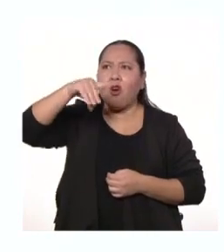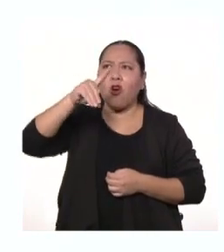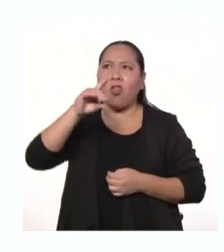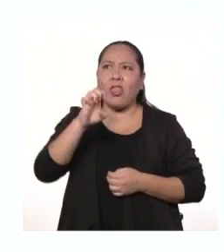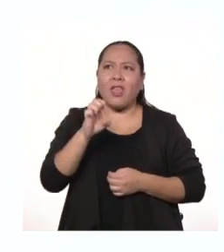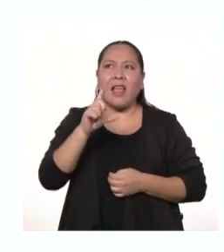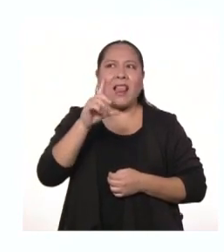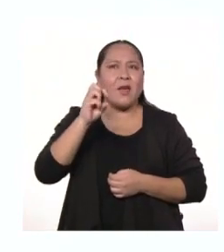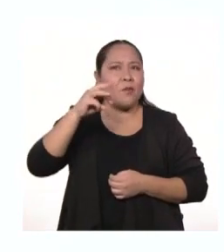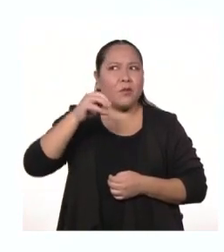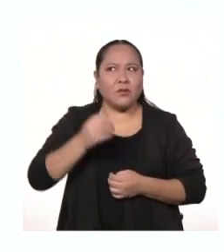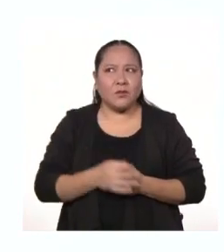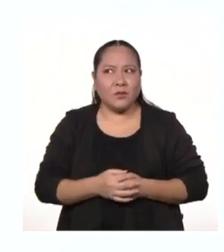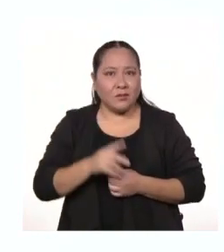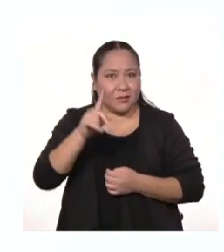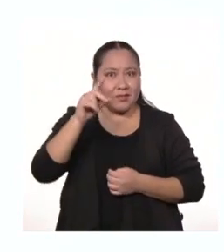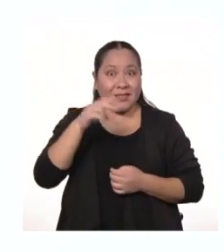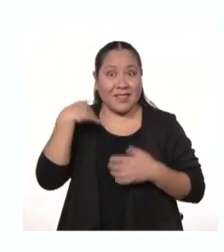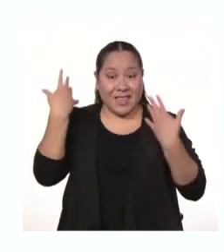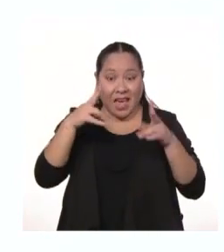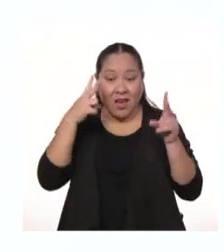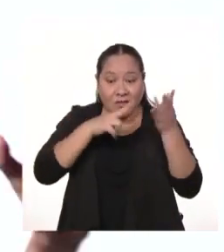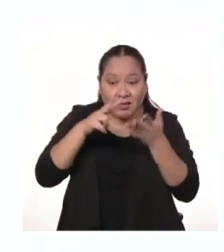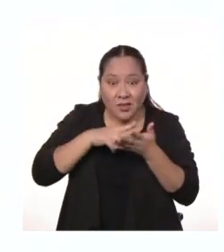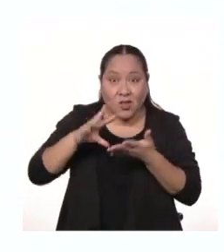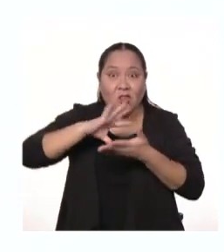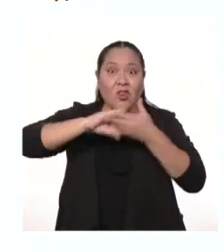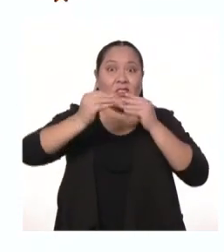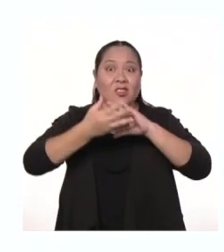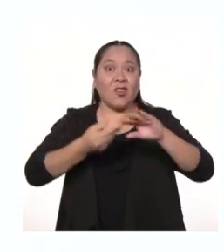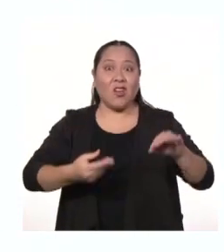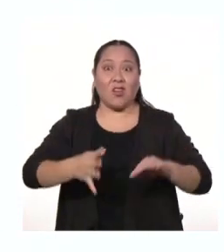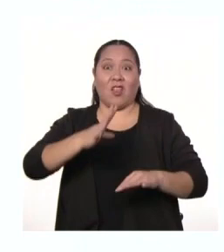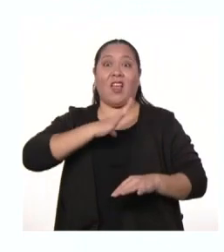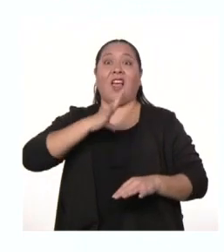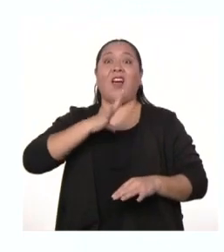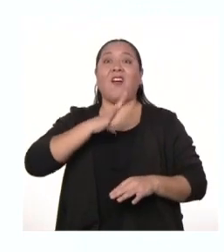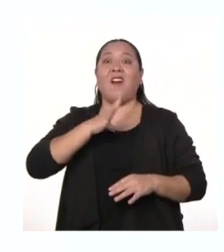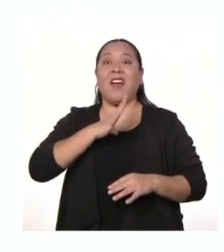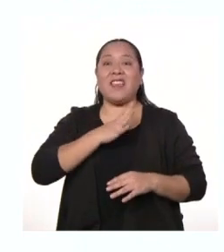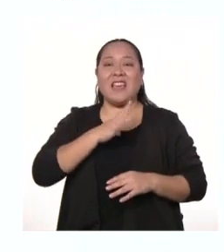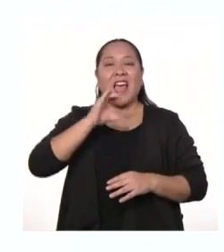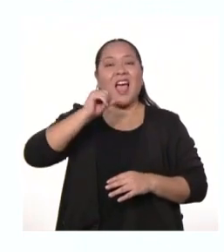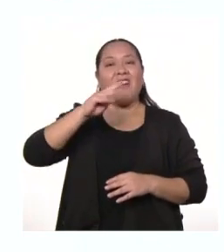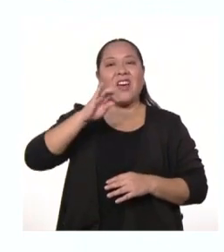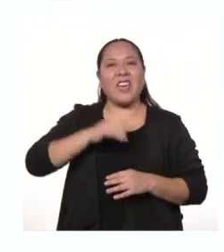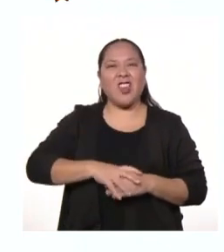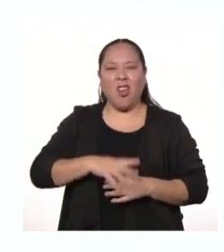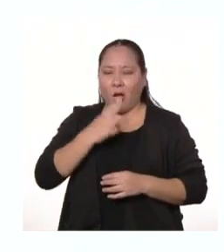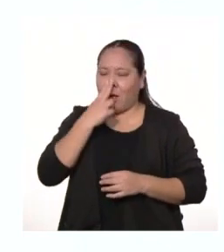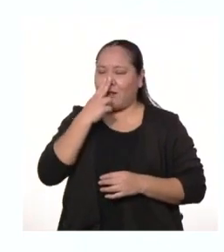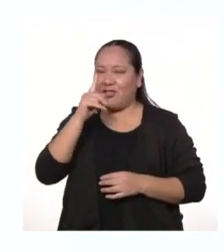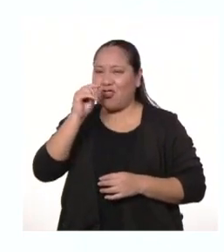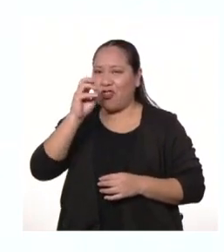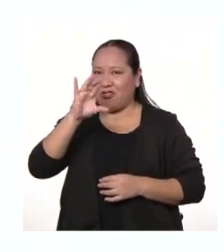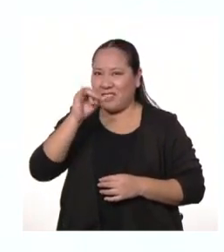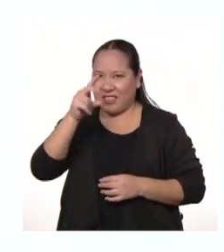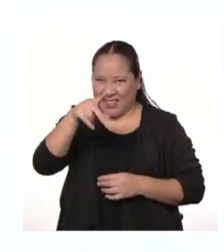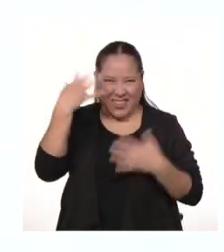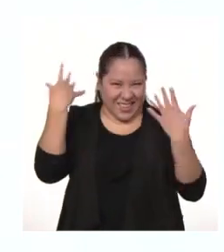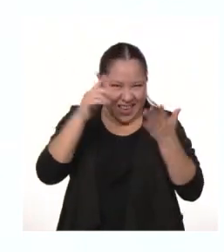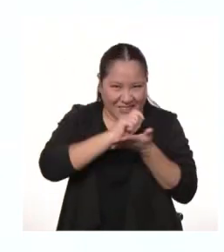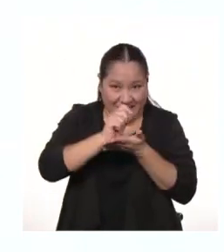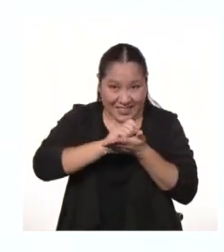¿Ya escribieron todos sus cuentos como yo hice con el Caballero Tocino? Estoy seguro de que así fue.